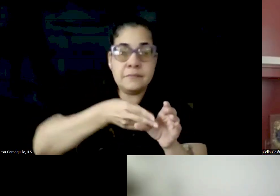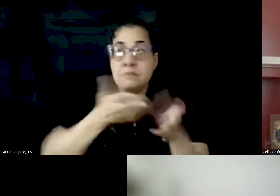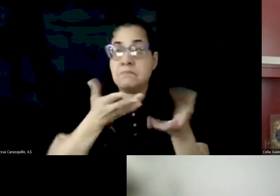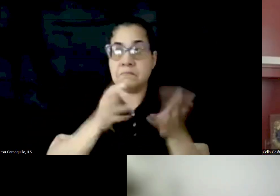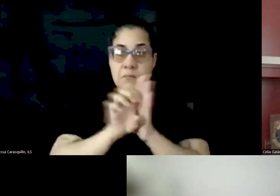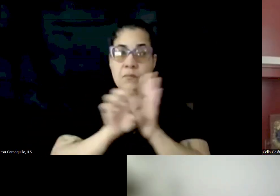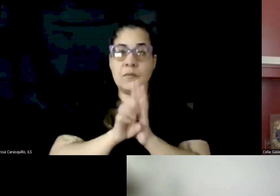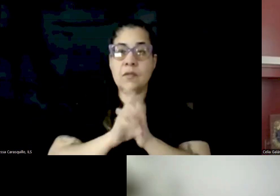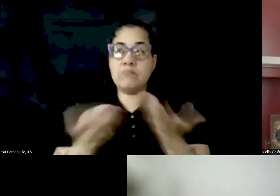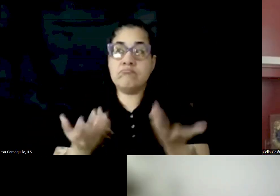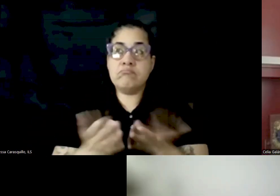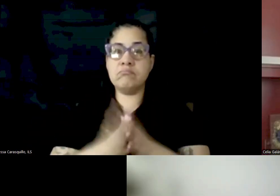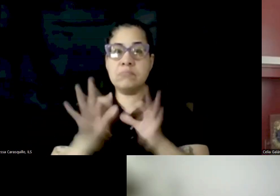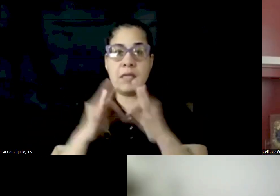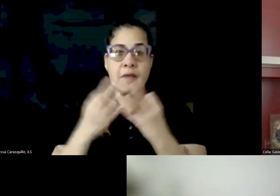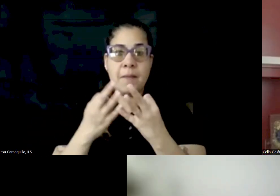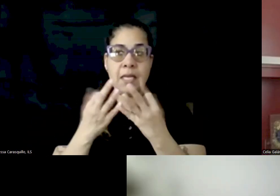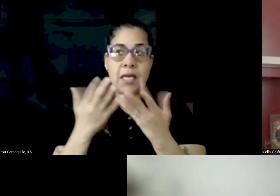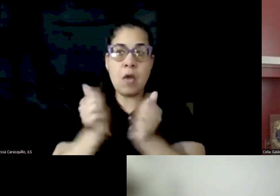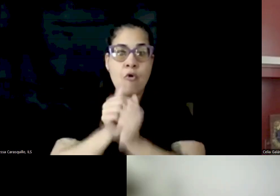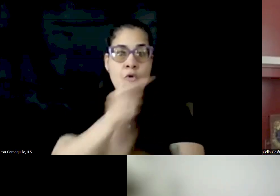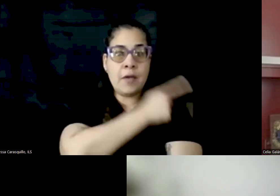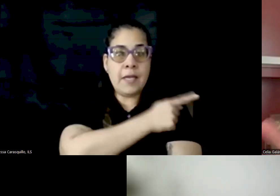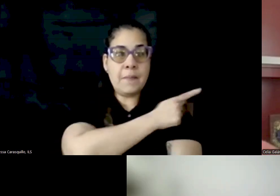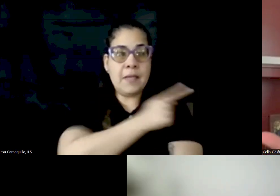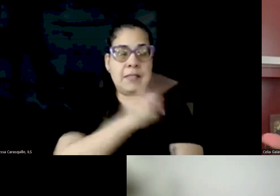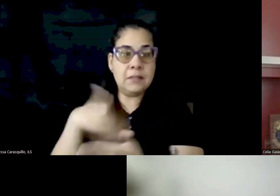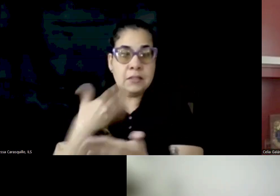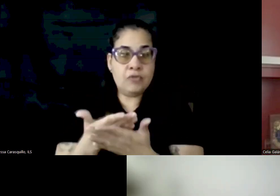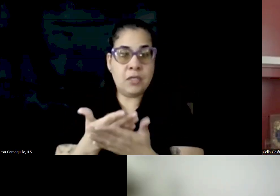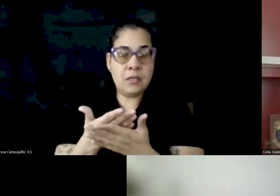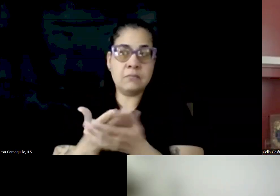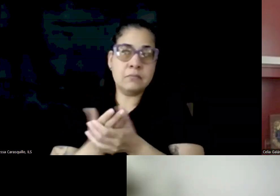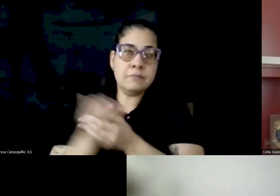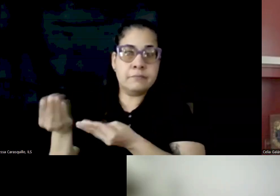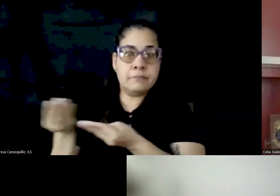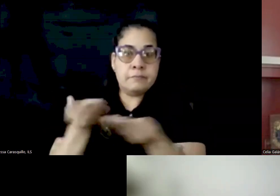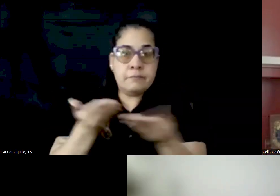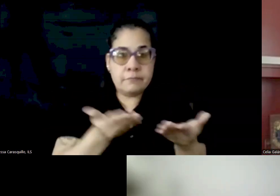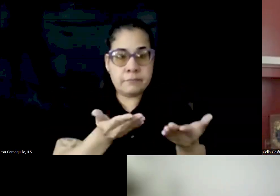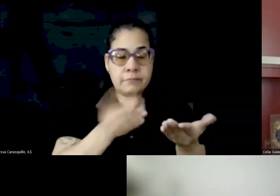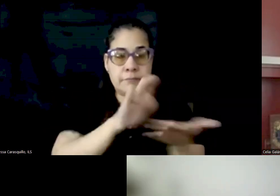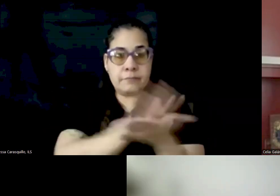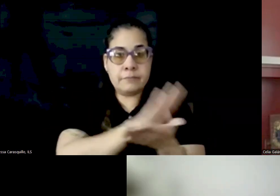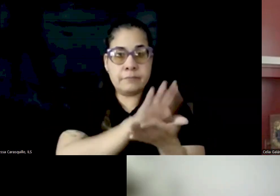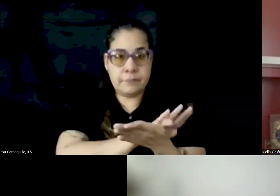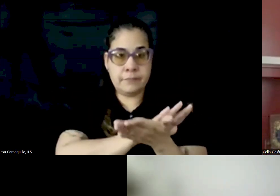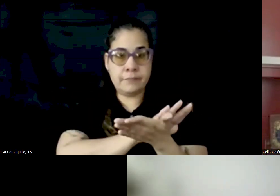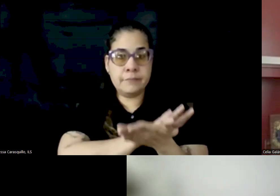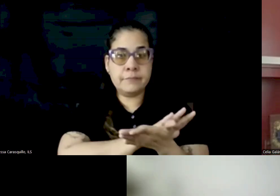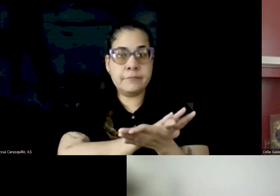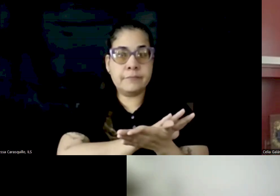la familia llega con el paciente y le entrega pues un documento o